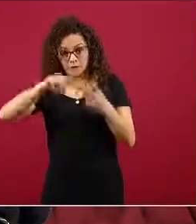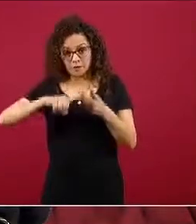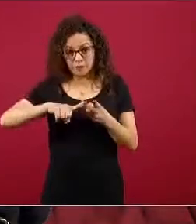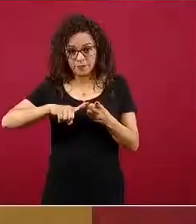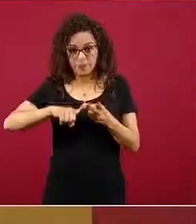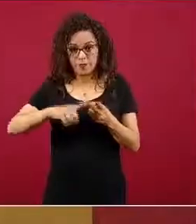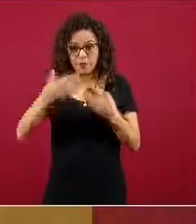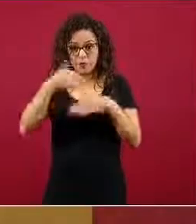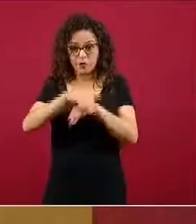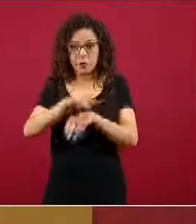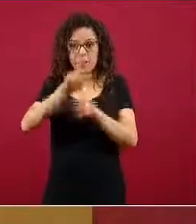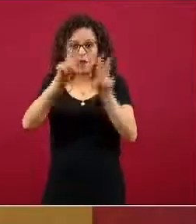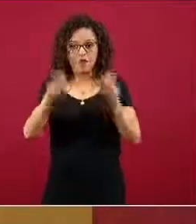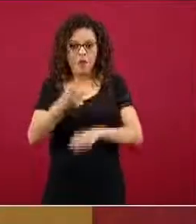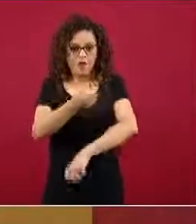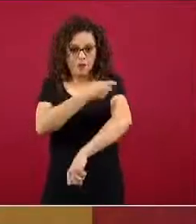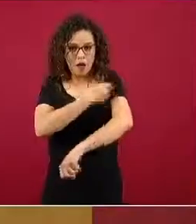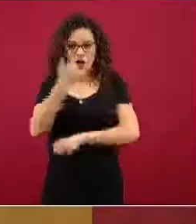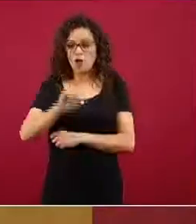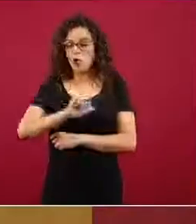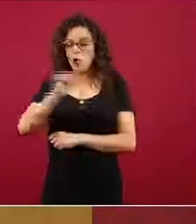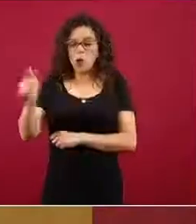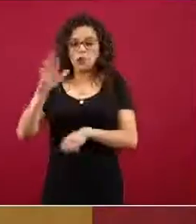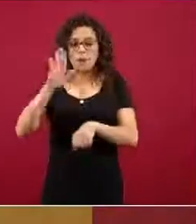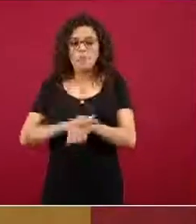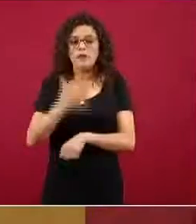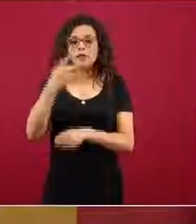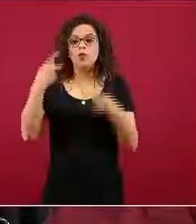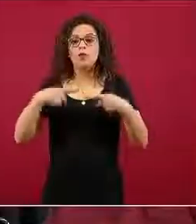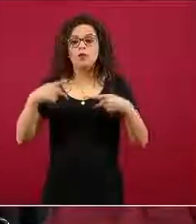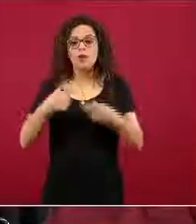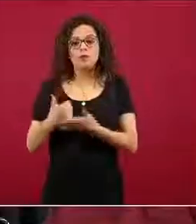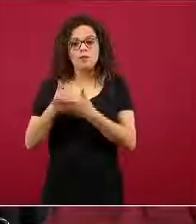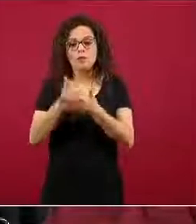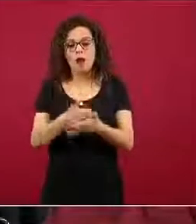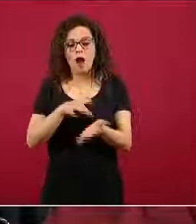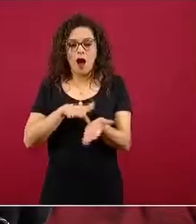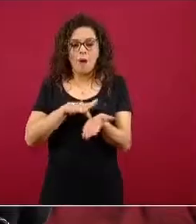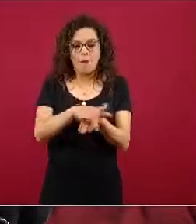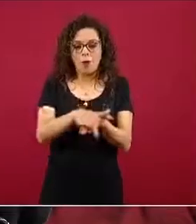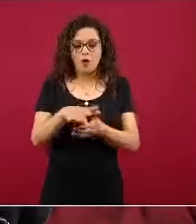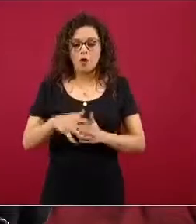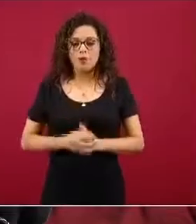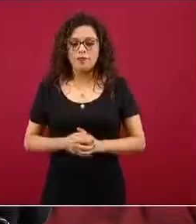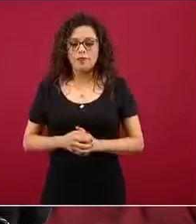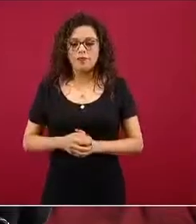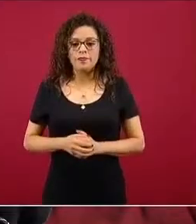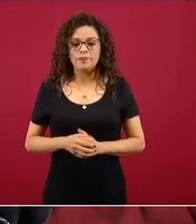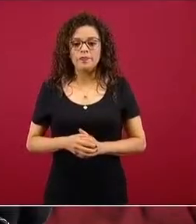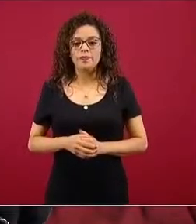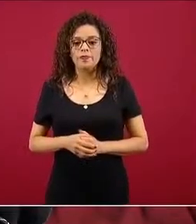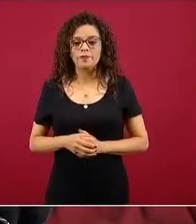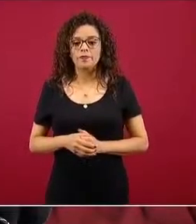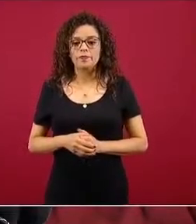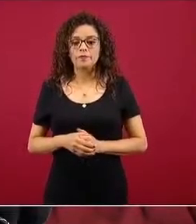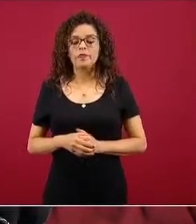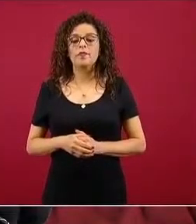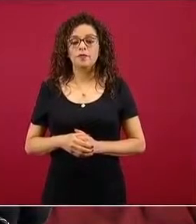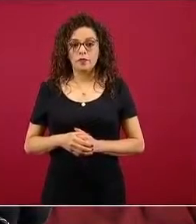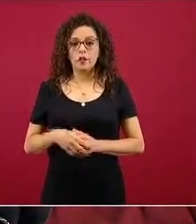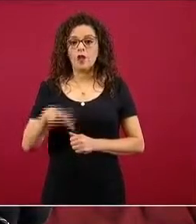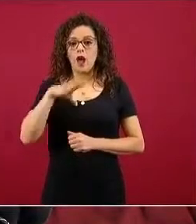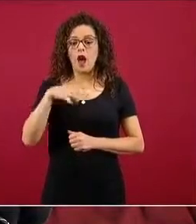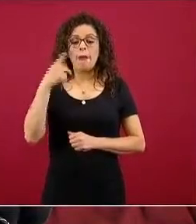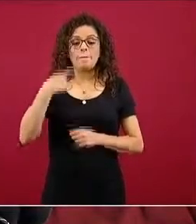vacuna, y habrá 50 personas asistiendo. Posteriormente, el proceso físico de la vacunación, hay un capturista